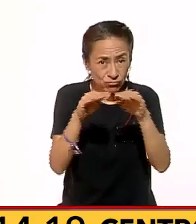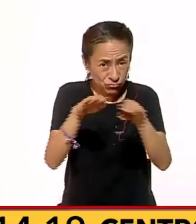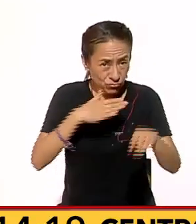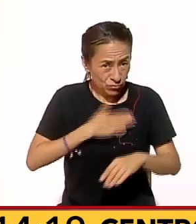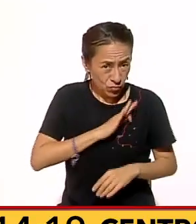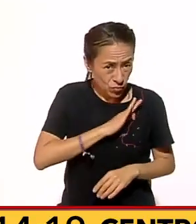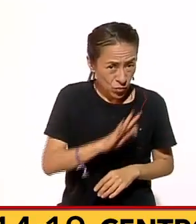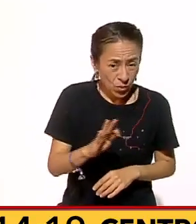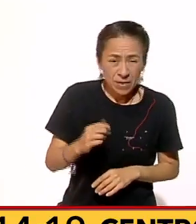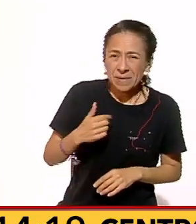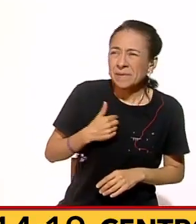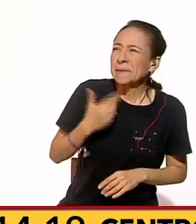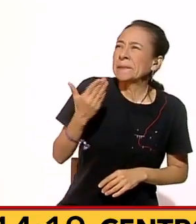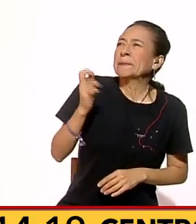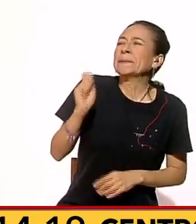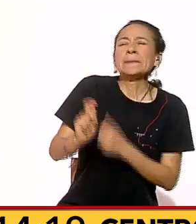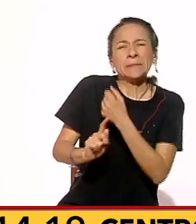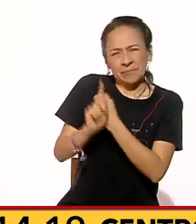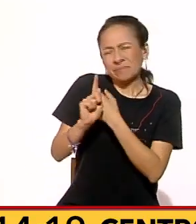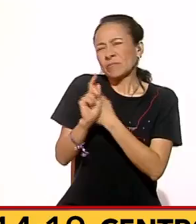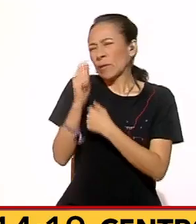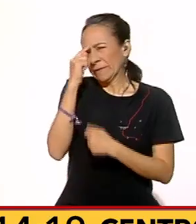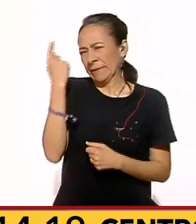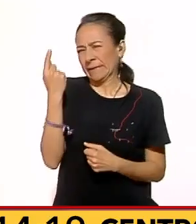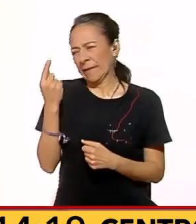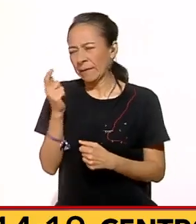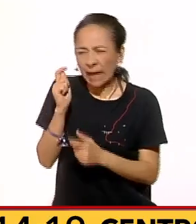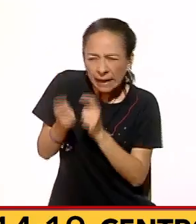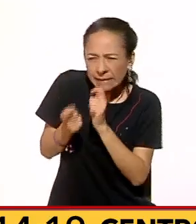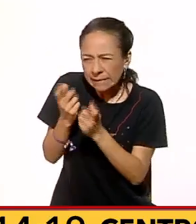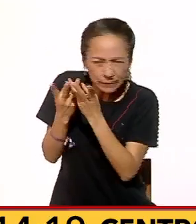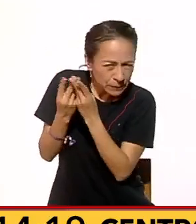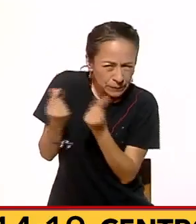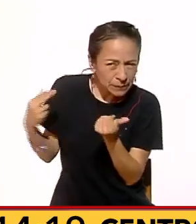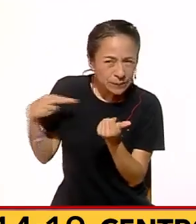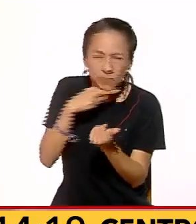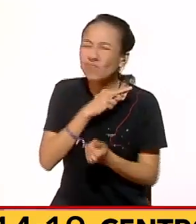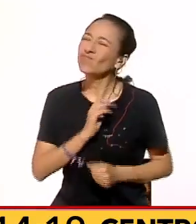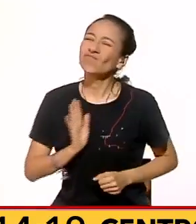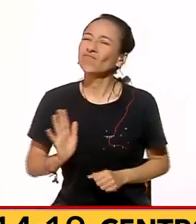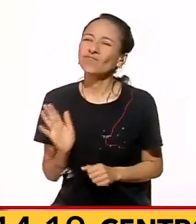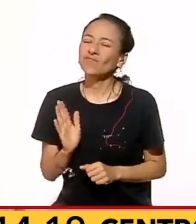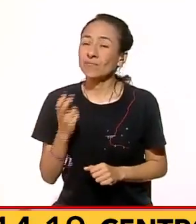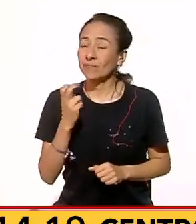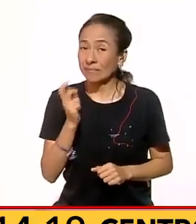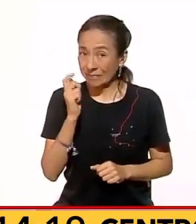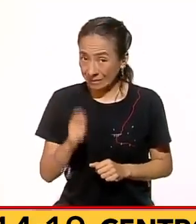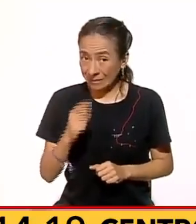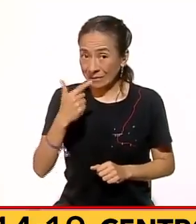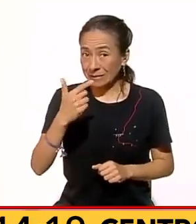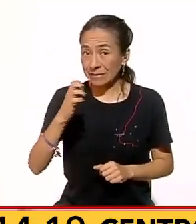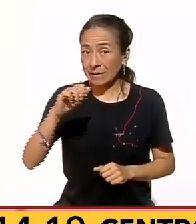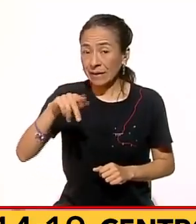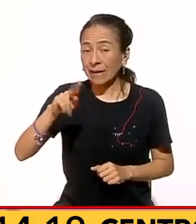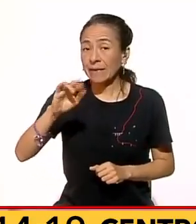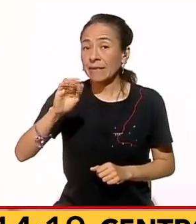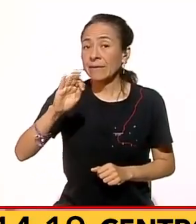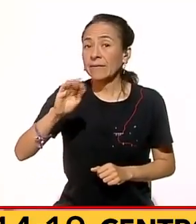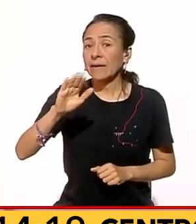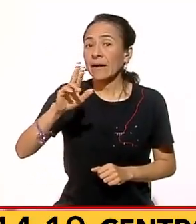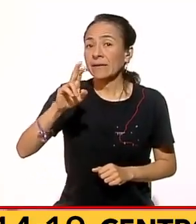Como lo comentaba hace un momento, el problema es complejo porque el proceso de gentrificación depende de los